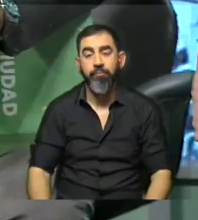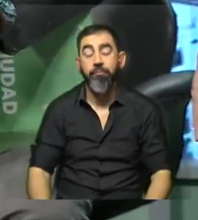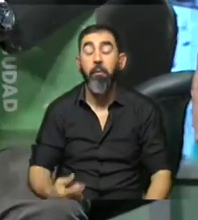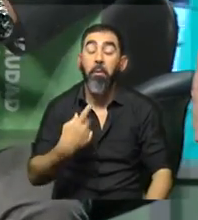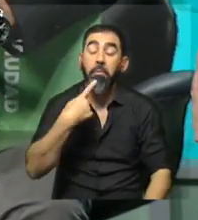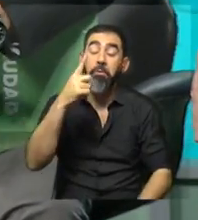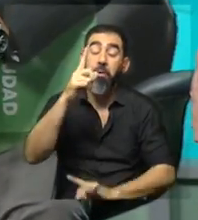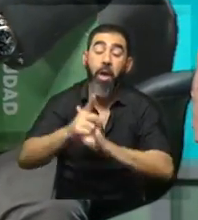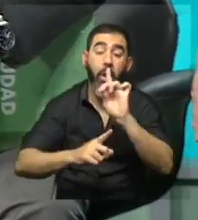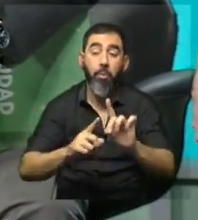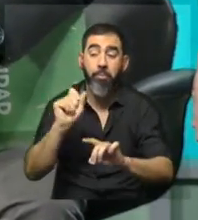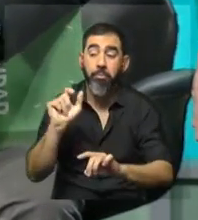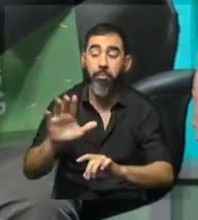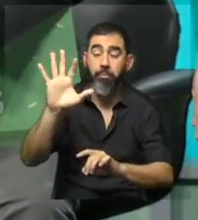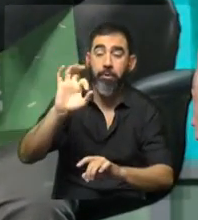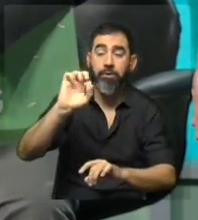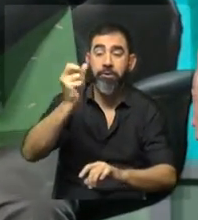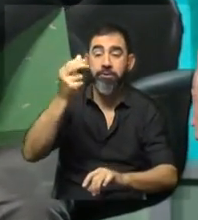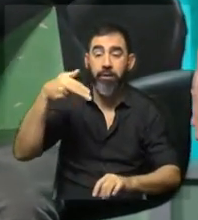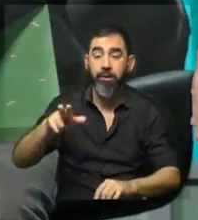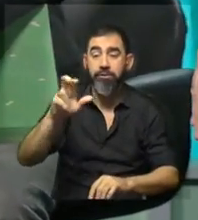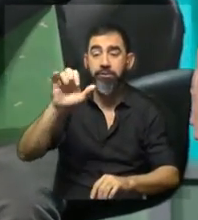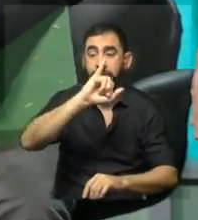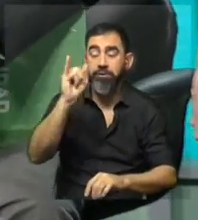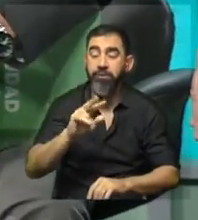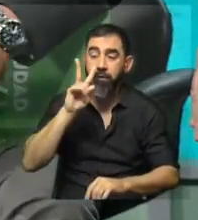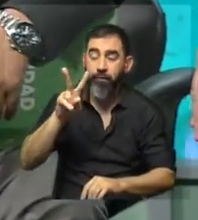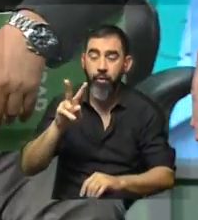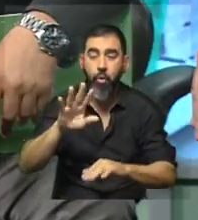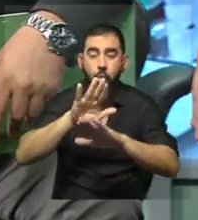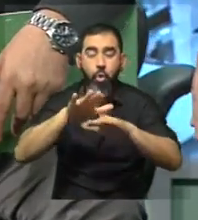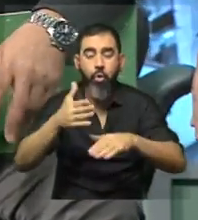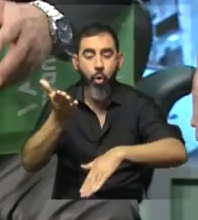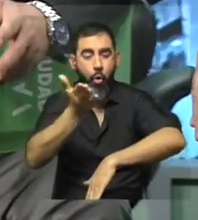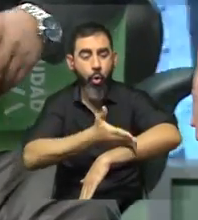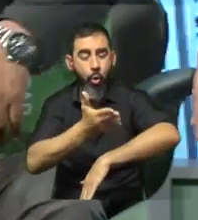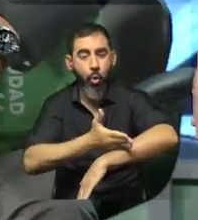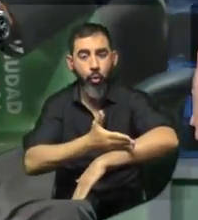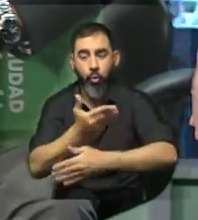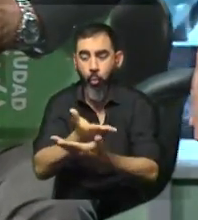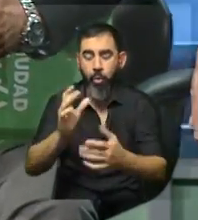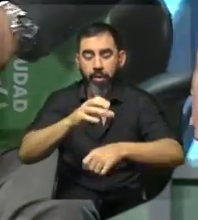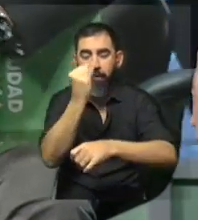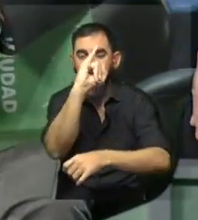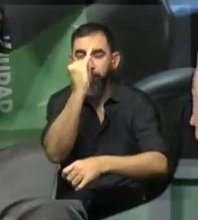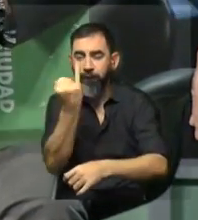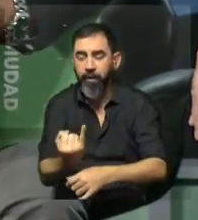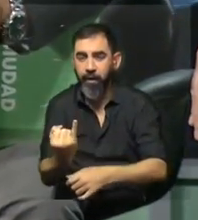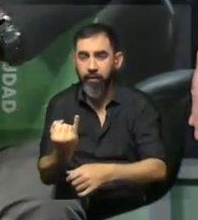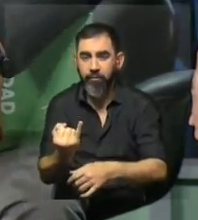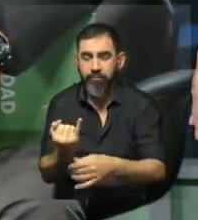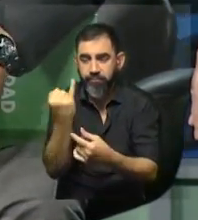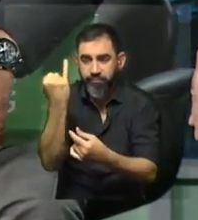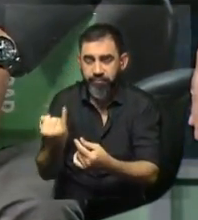algunos cuentan que fue el propio Florencio Sánchez el que, viendo a esos gurises de pantalones cortos, exhibiendo sus canillas muy flaquitas, sus